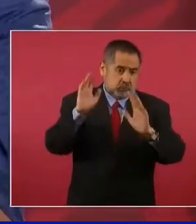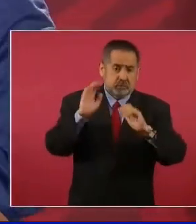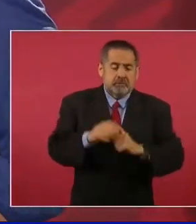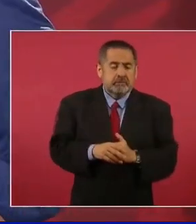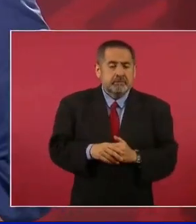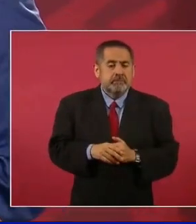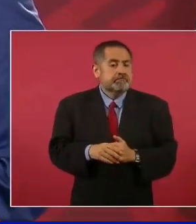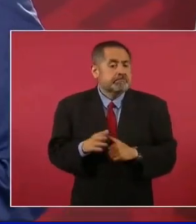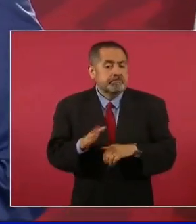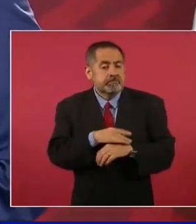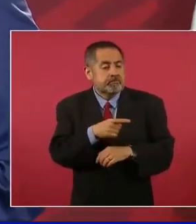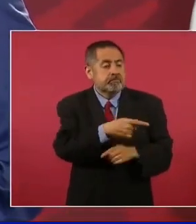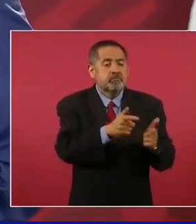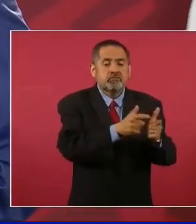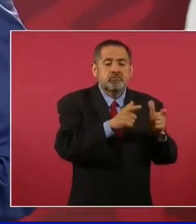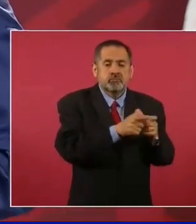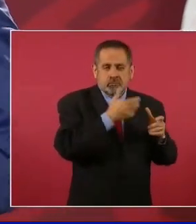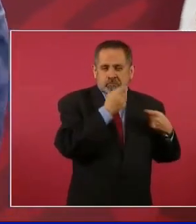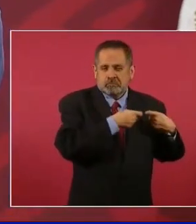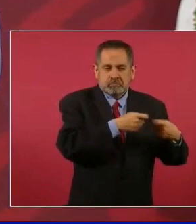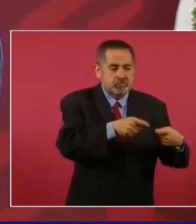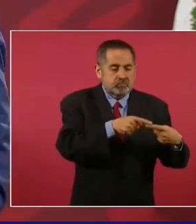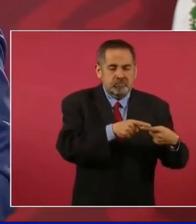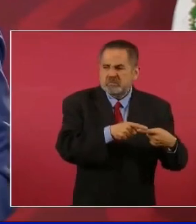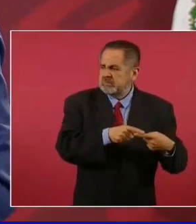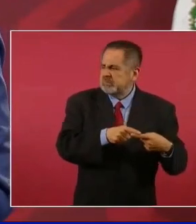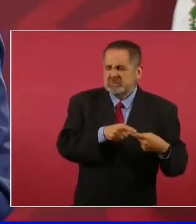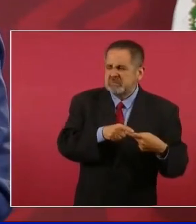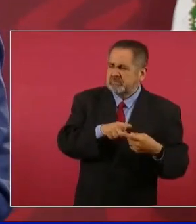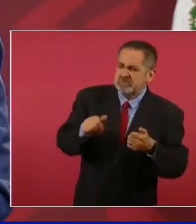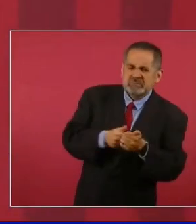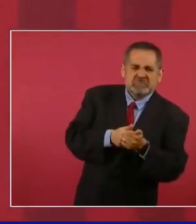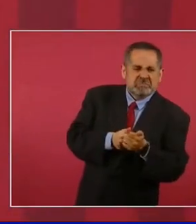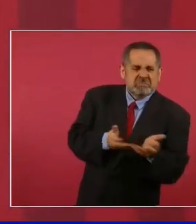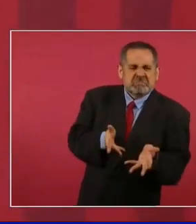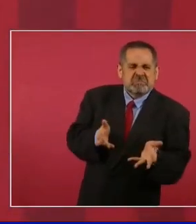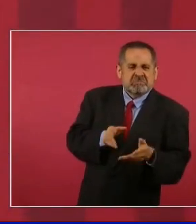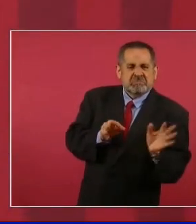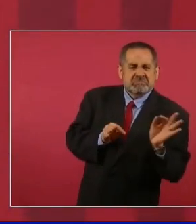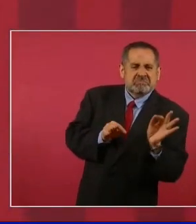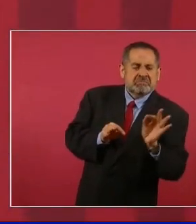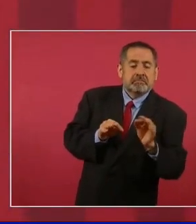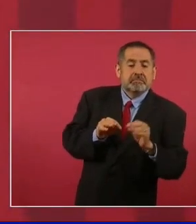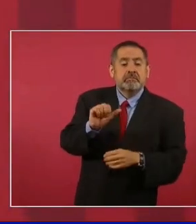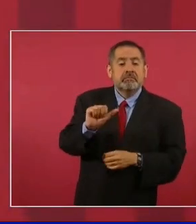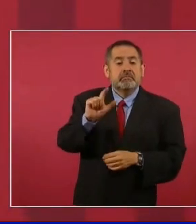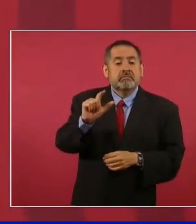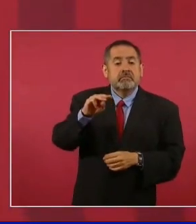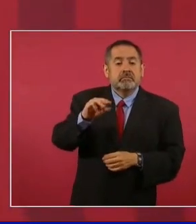porque los grupos conservadores impulsaron a Almazán